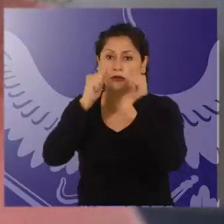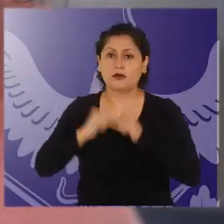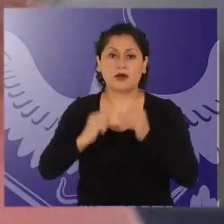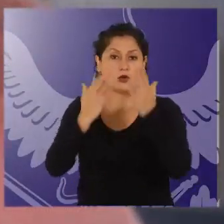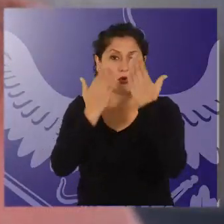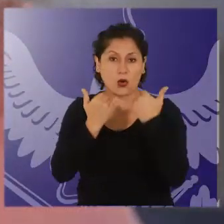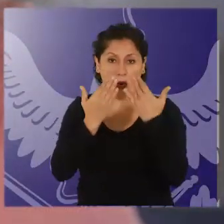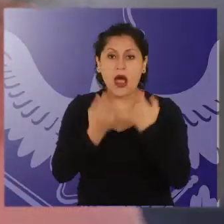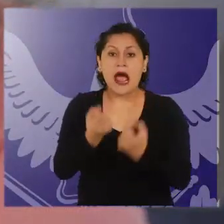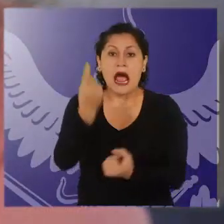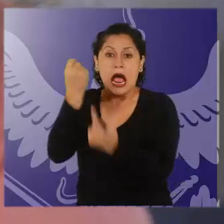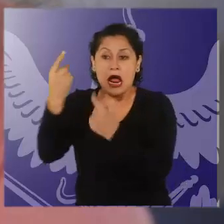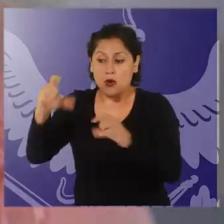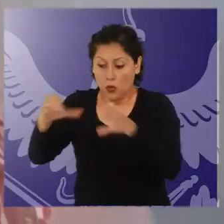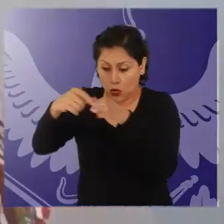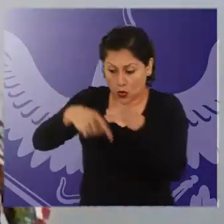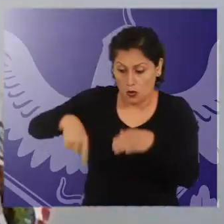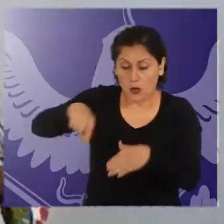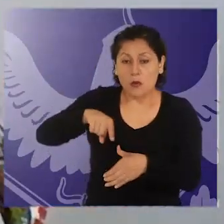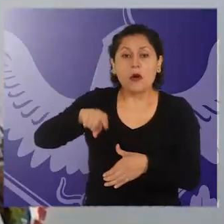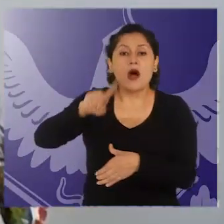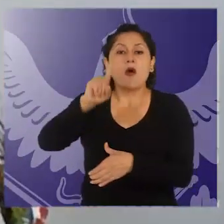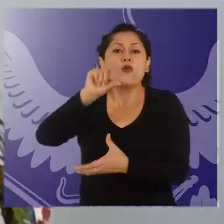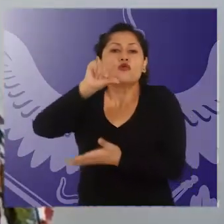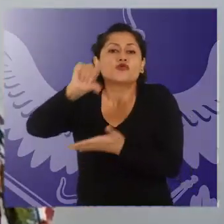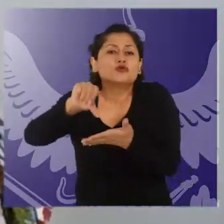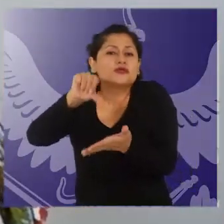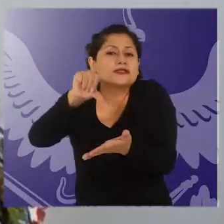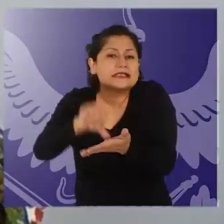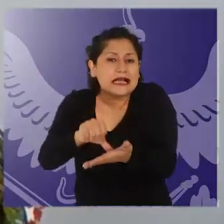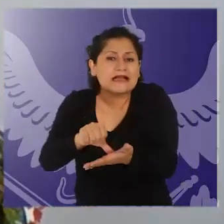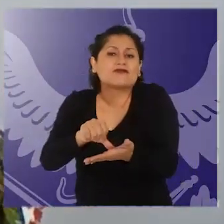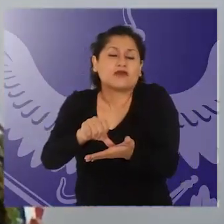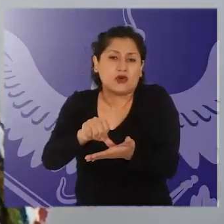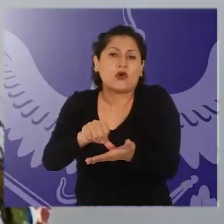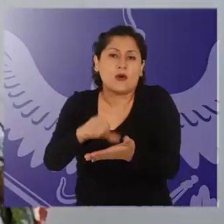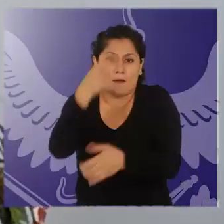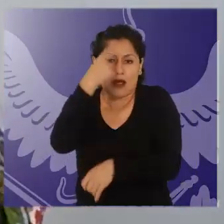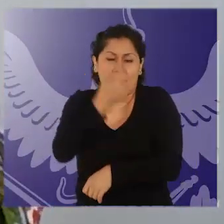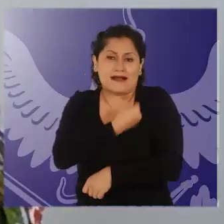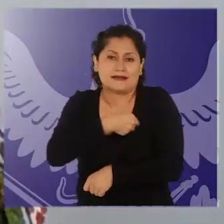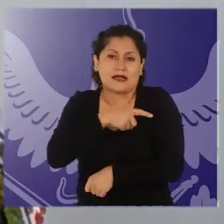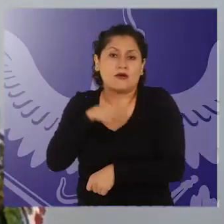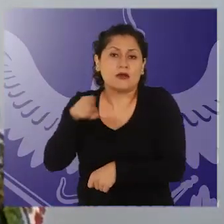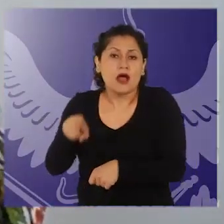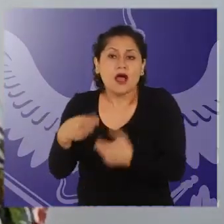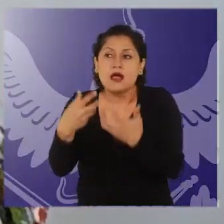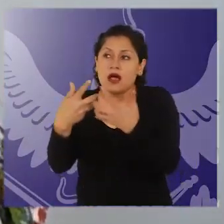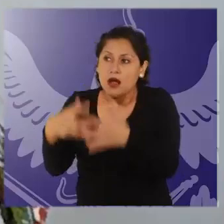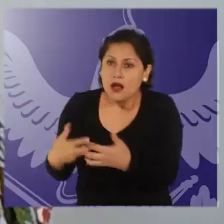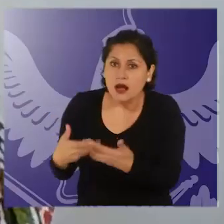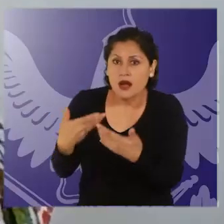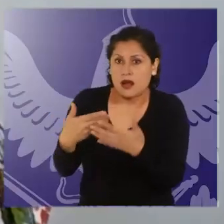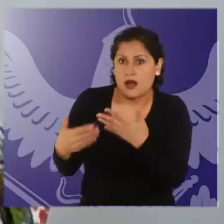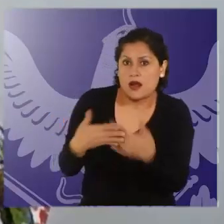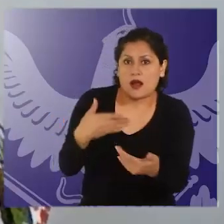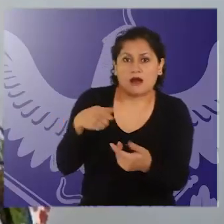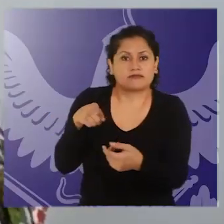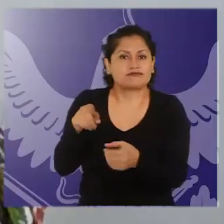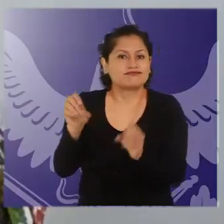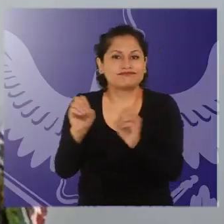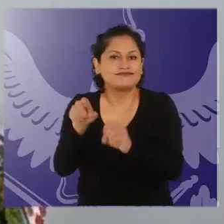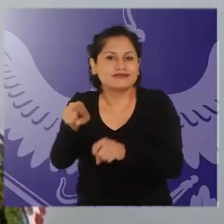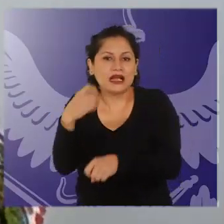si tenemos un centro de salud medianamente equipado, que no está habilitado ni siquiera para hacer